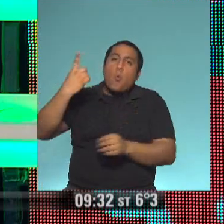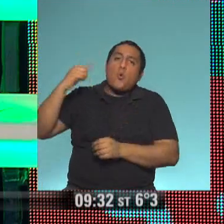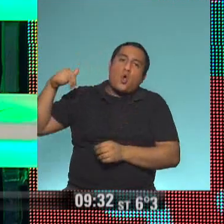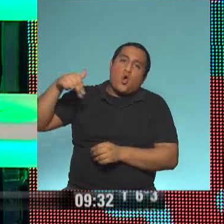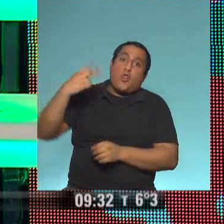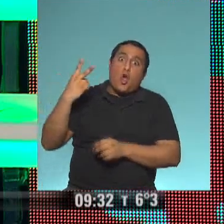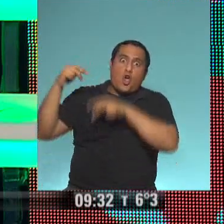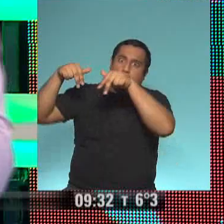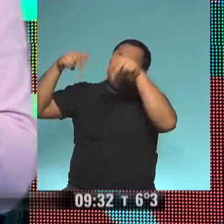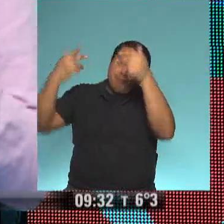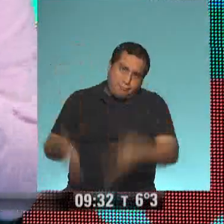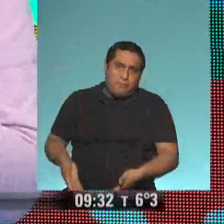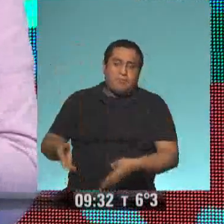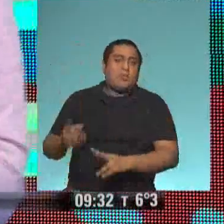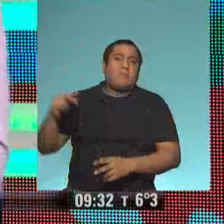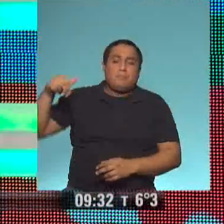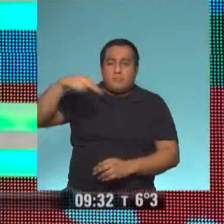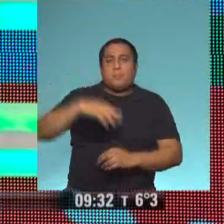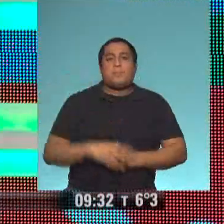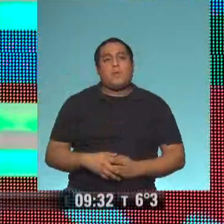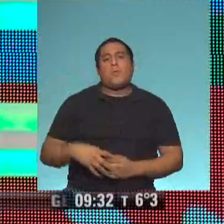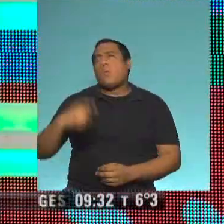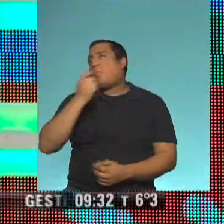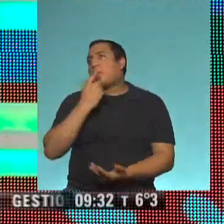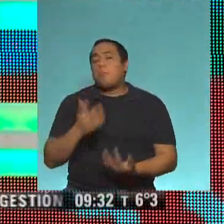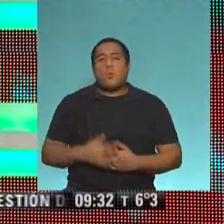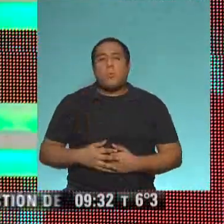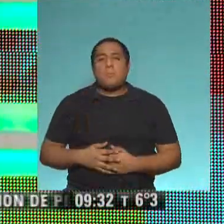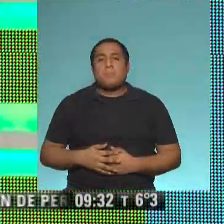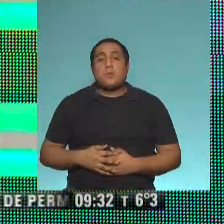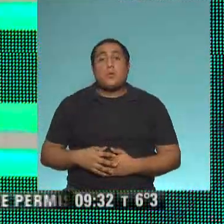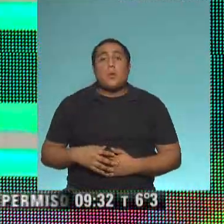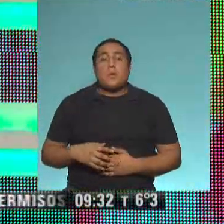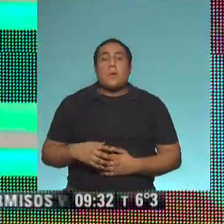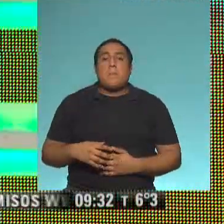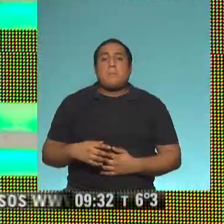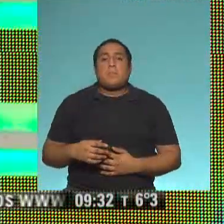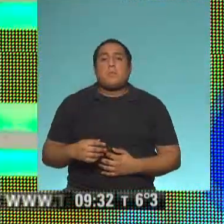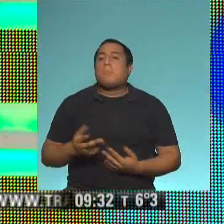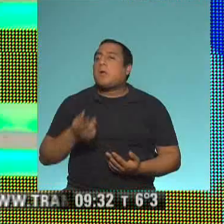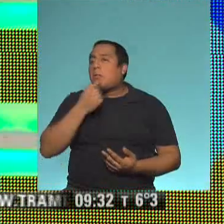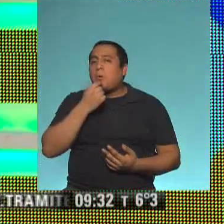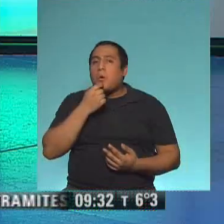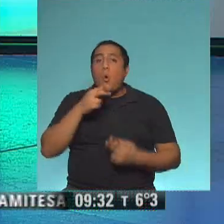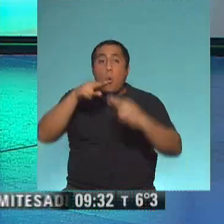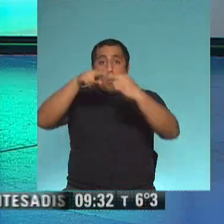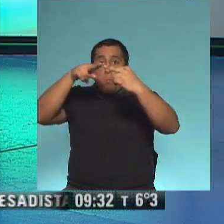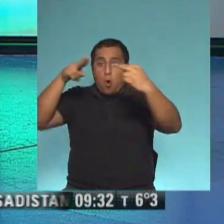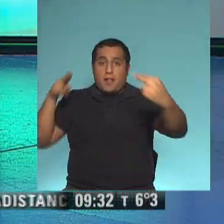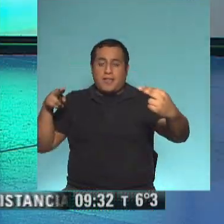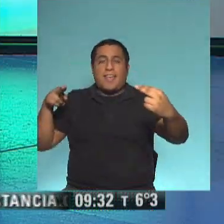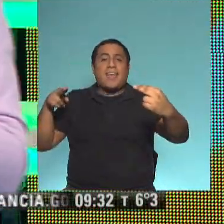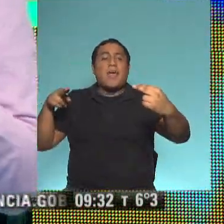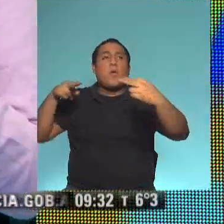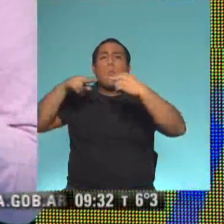decís, Ernesto, porque, por ejemplo, un puente que requiera mayor cantidad de peso no puede estar hecho con madera y sogas. No. Es